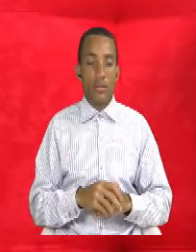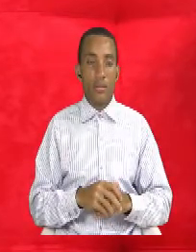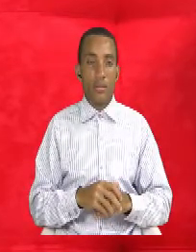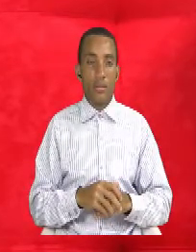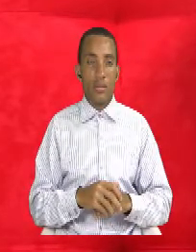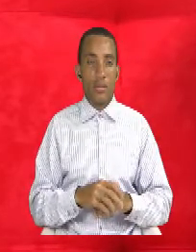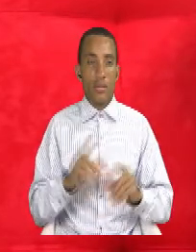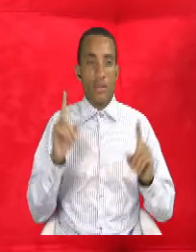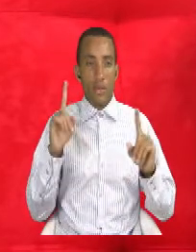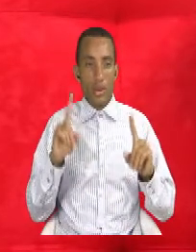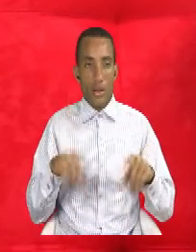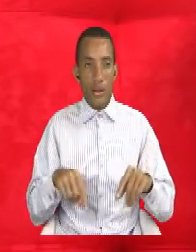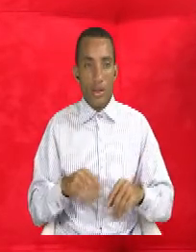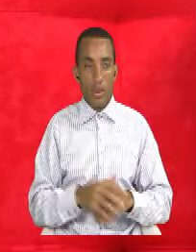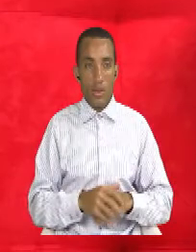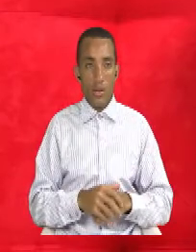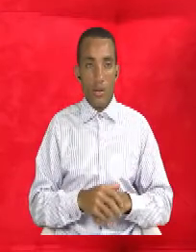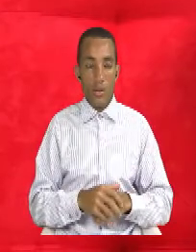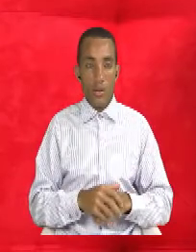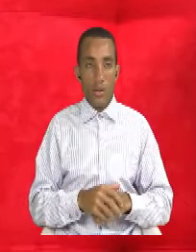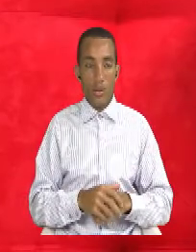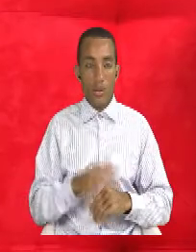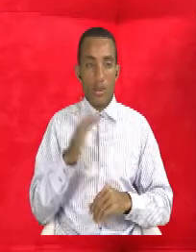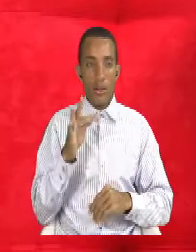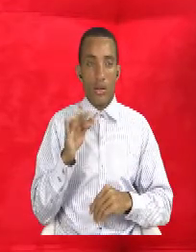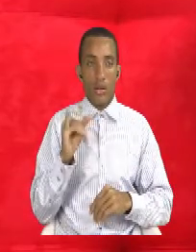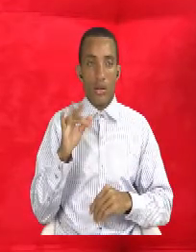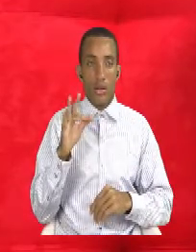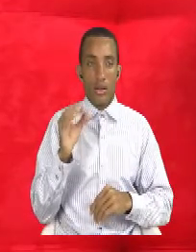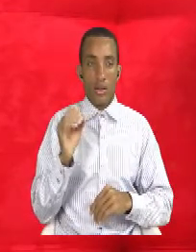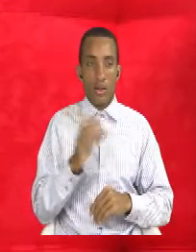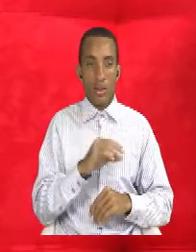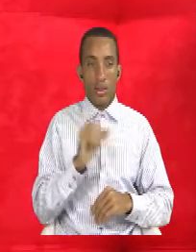también a Tito Abril.